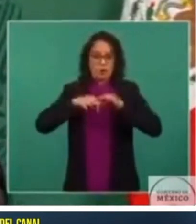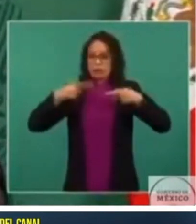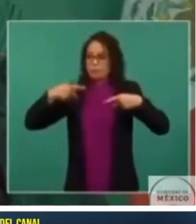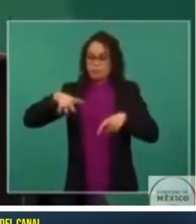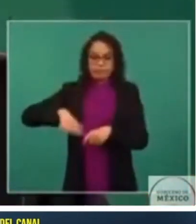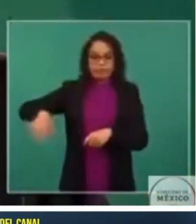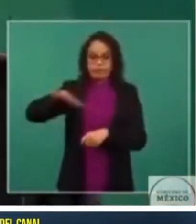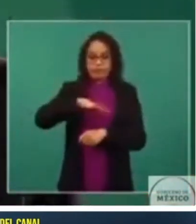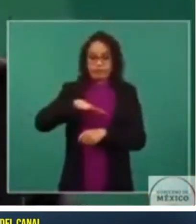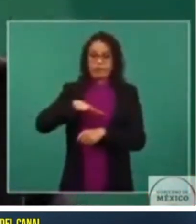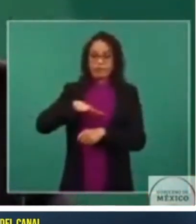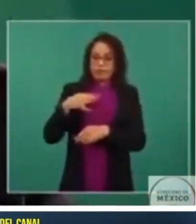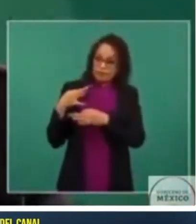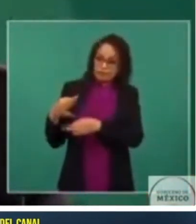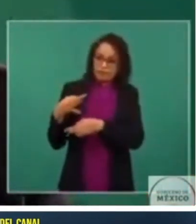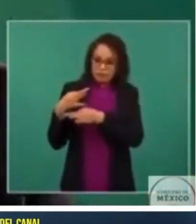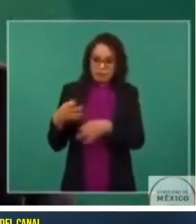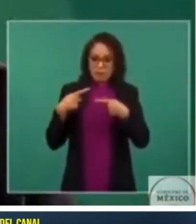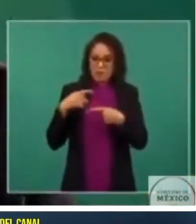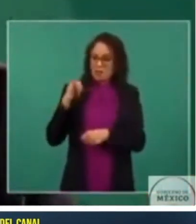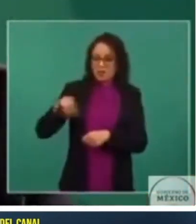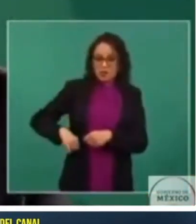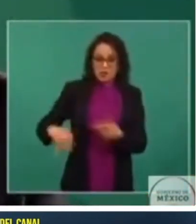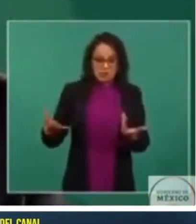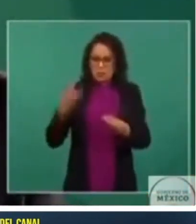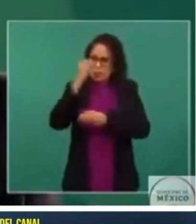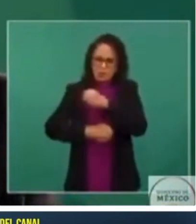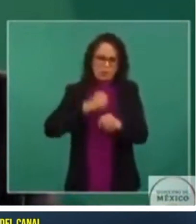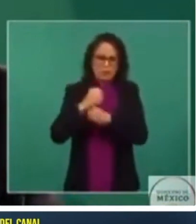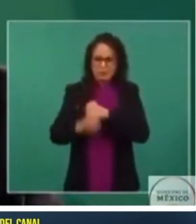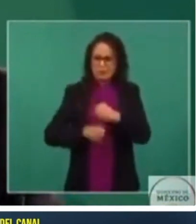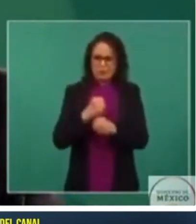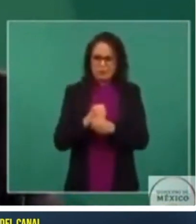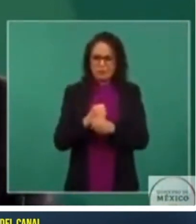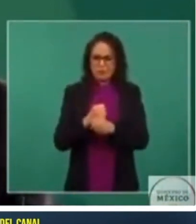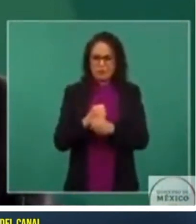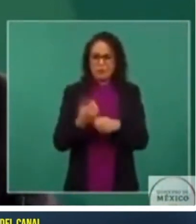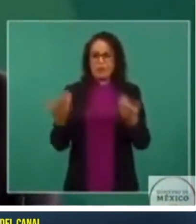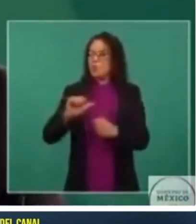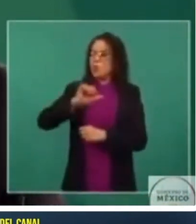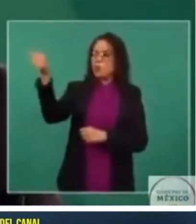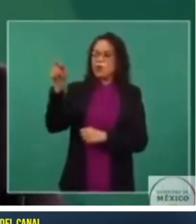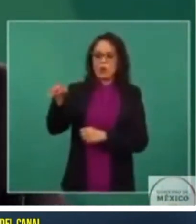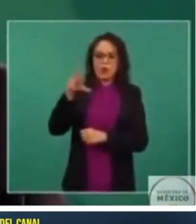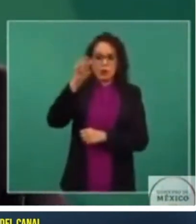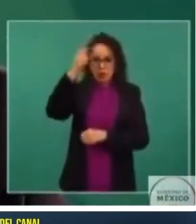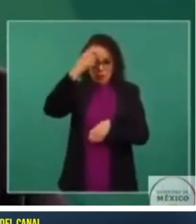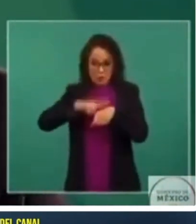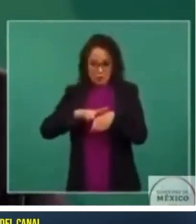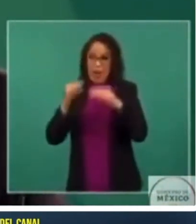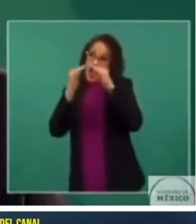Años. Y hablábamos del otro rector, bueno, no rector, pero el que manda